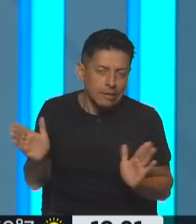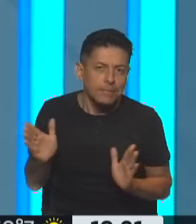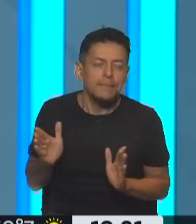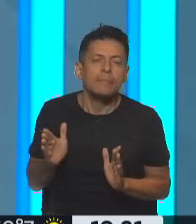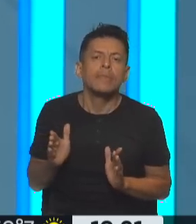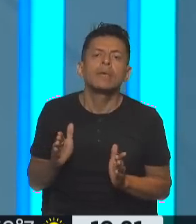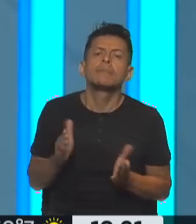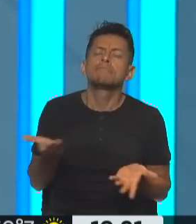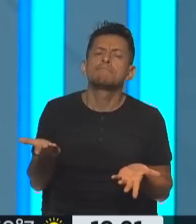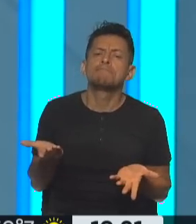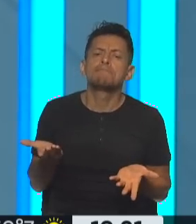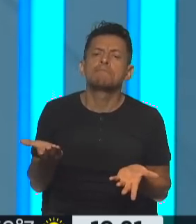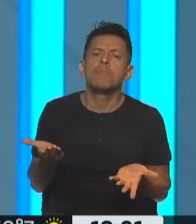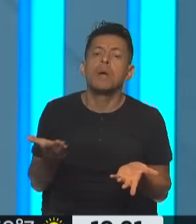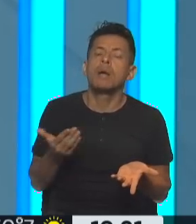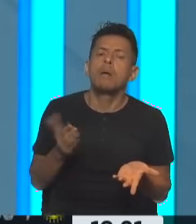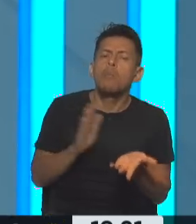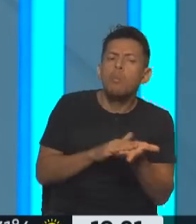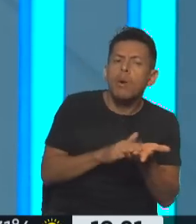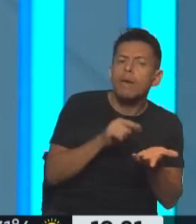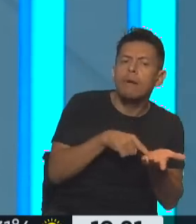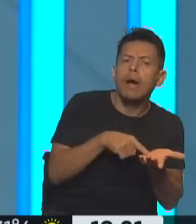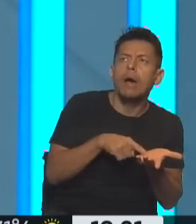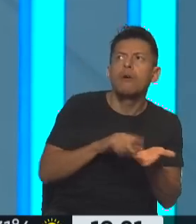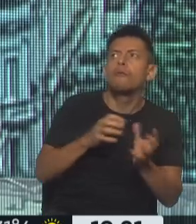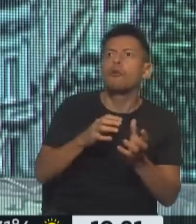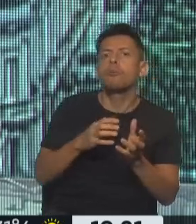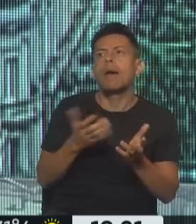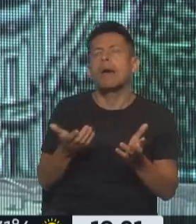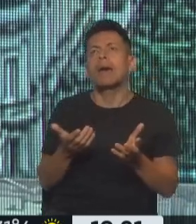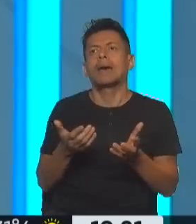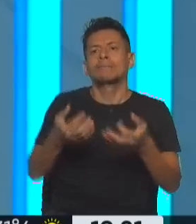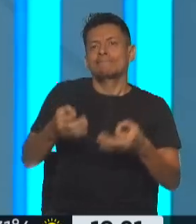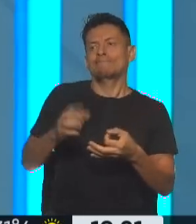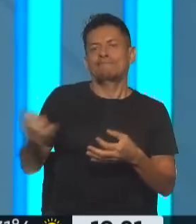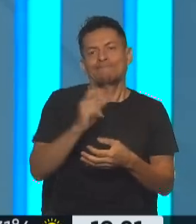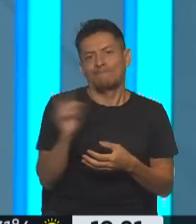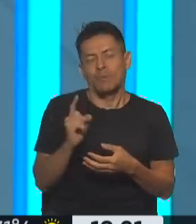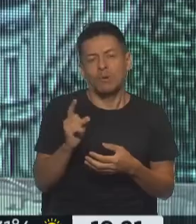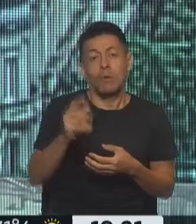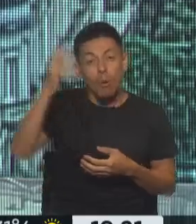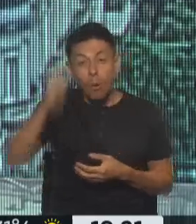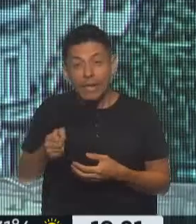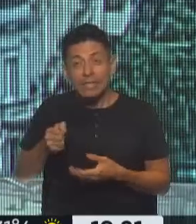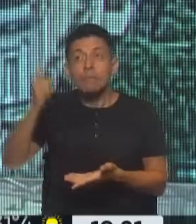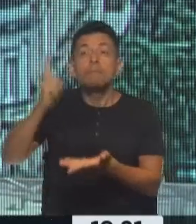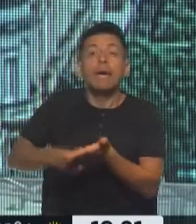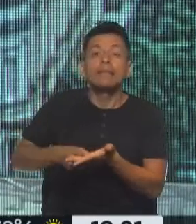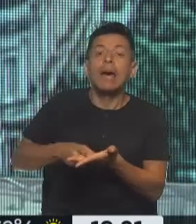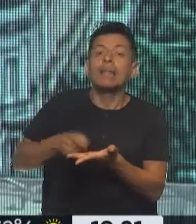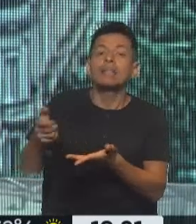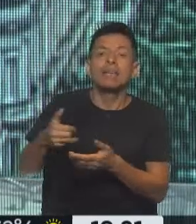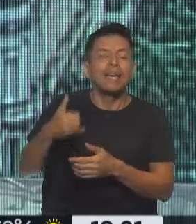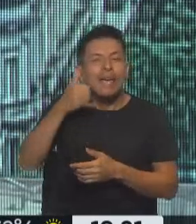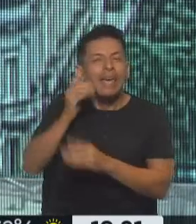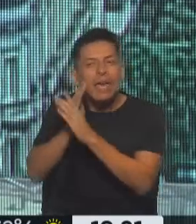en sí no está viciada de nulidad por haber sido obtenida de una manera, digamos, no hubo ningún juez que ordenara la escucha. Mire,